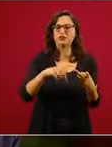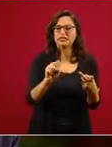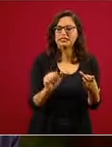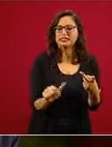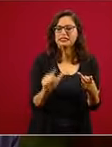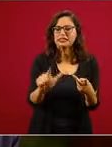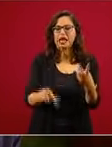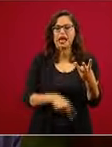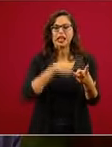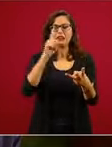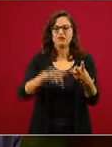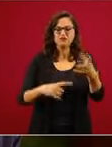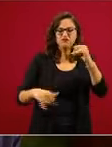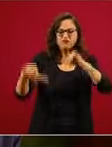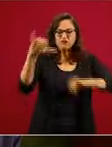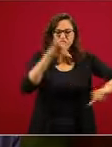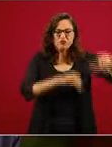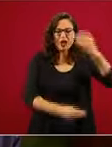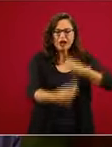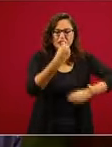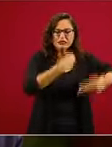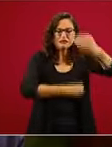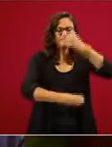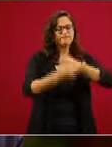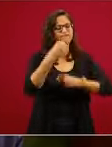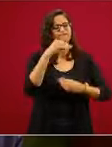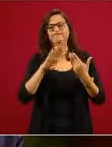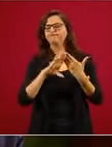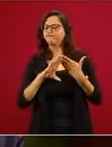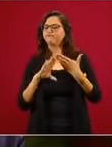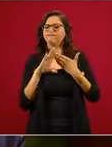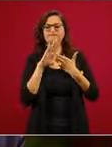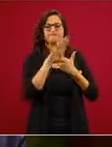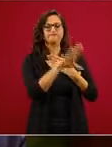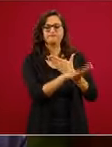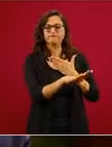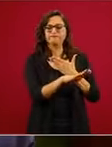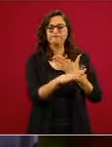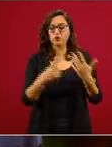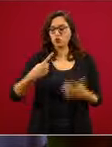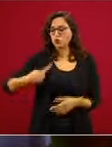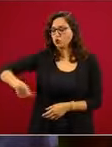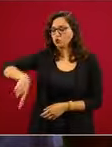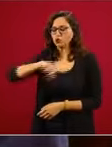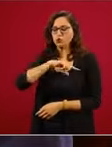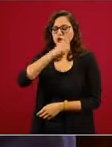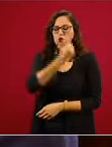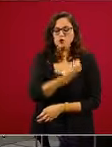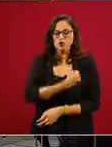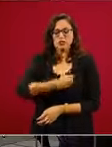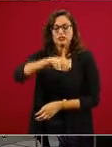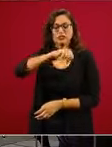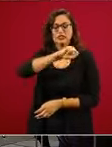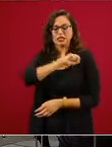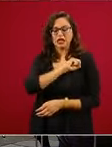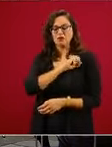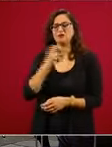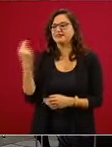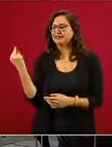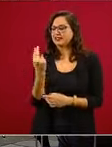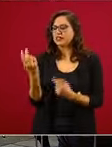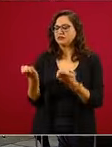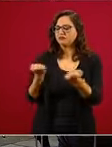sales y químicos. Por nuestra salud debemos practicar el ejercicio